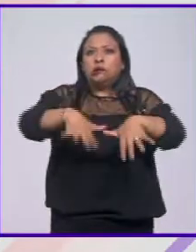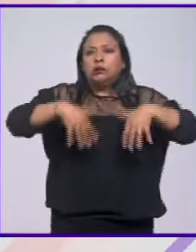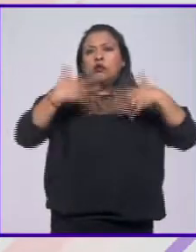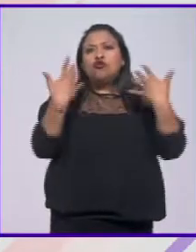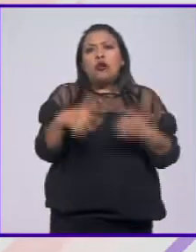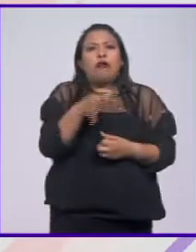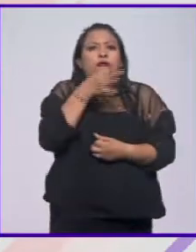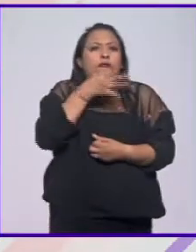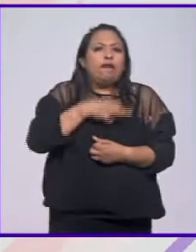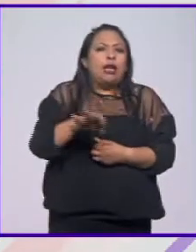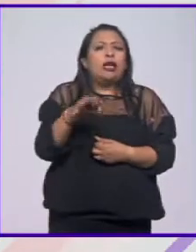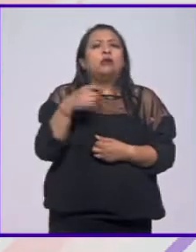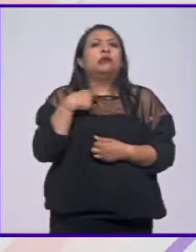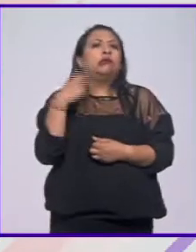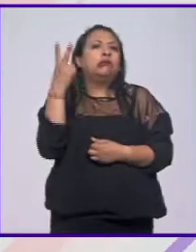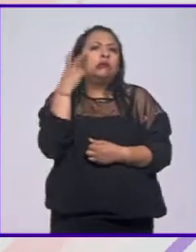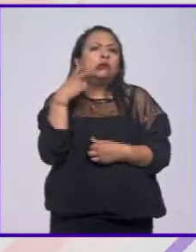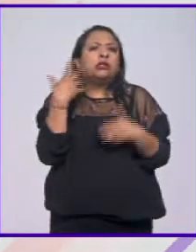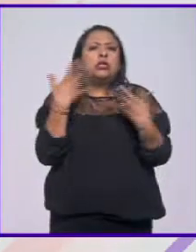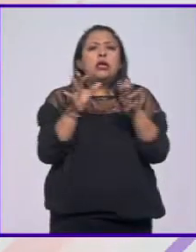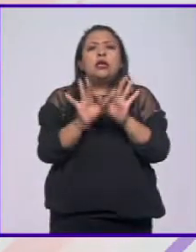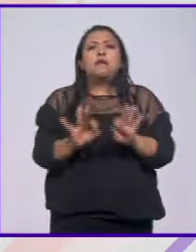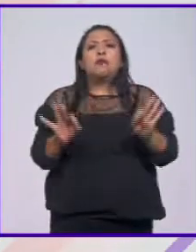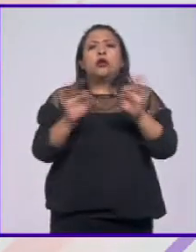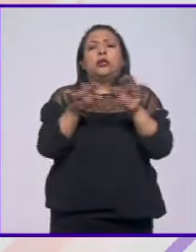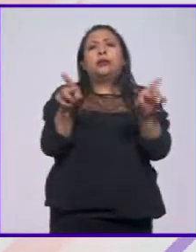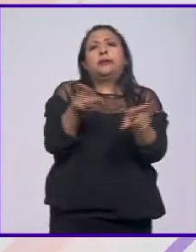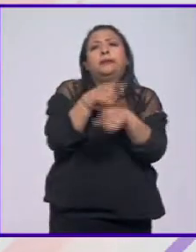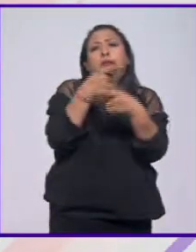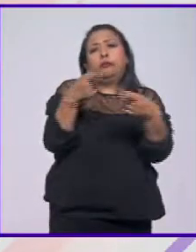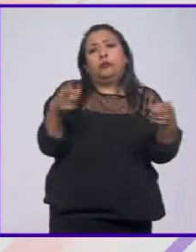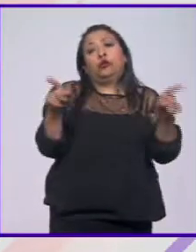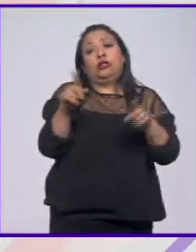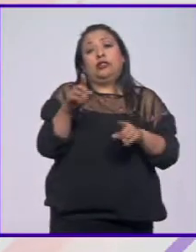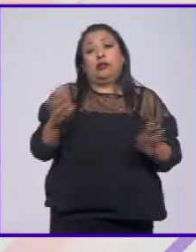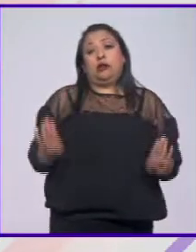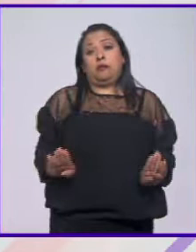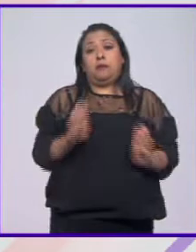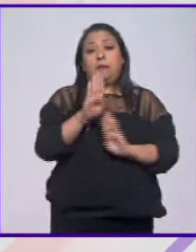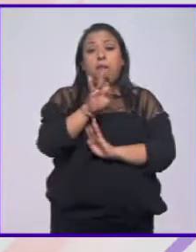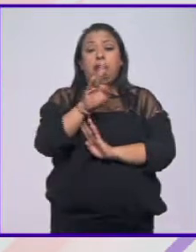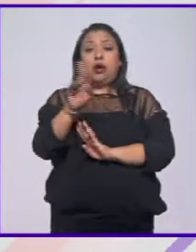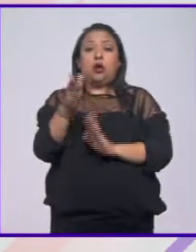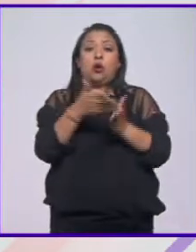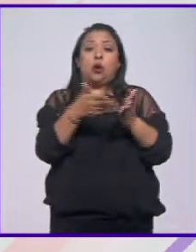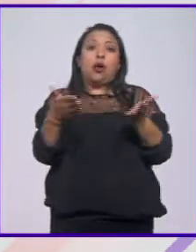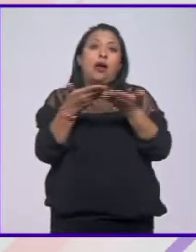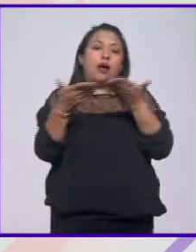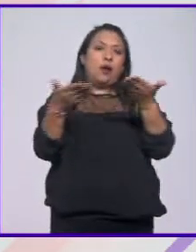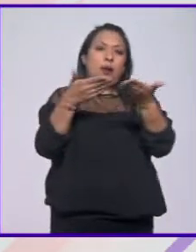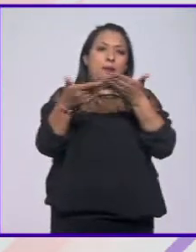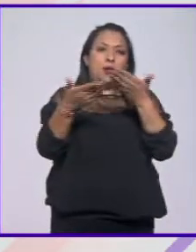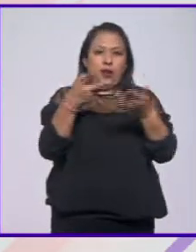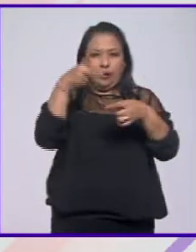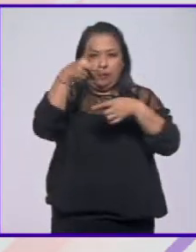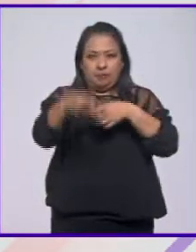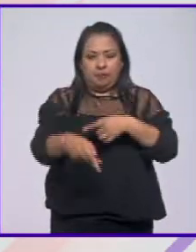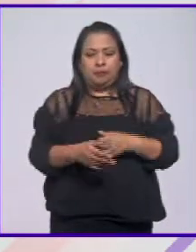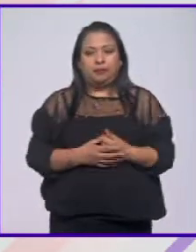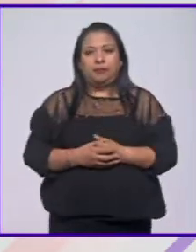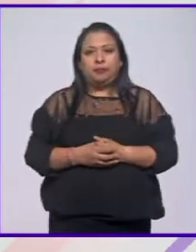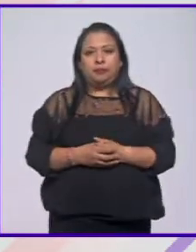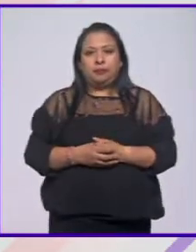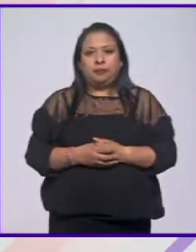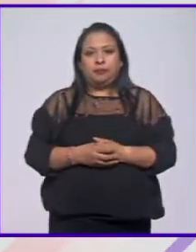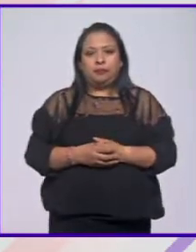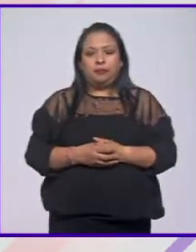por supuesto, de escuchar a una de las figuras más importantes de la música barroca en la época contemporánea. ¿Una pausa? Una pausa.